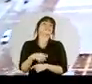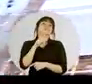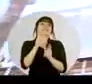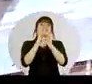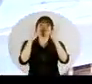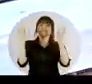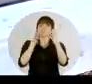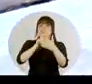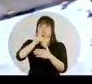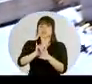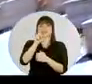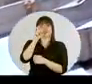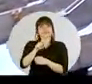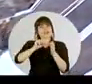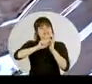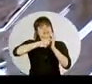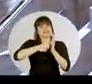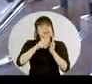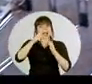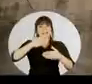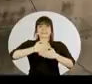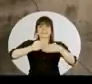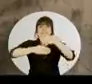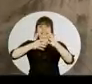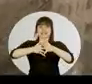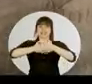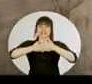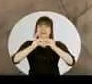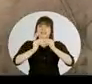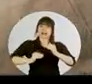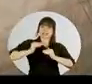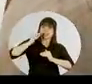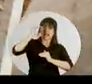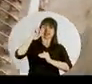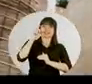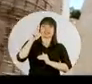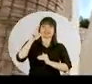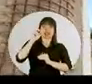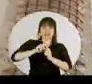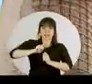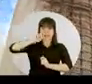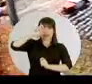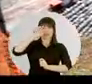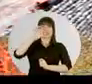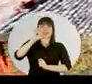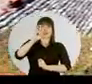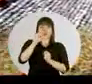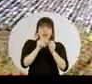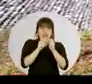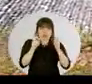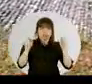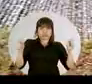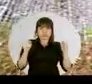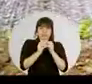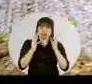En este monumental proyecto debemos destacar la presa más alta del país con 130 metros de altura y 540